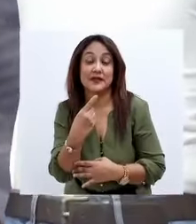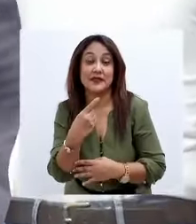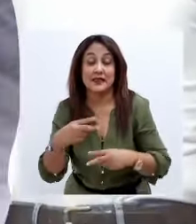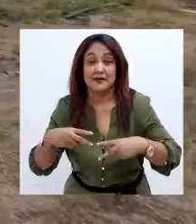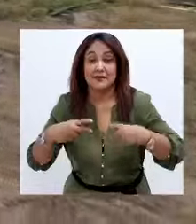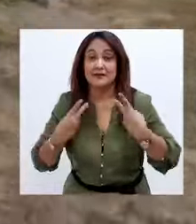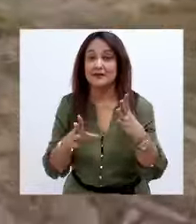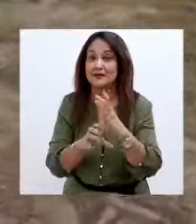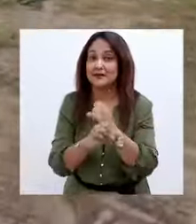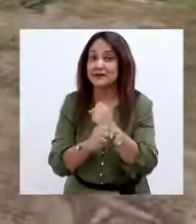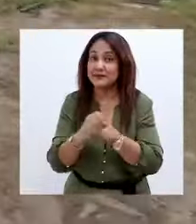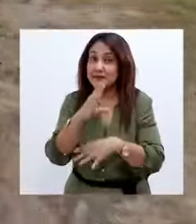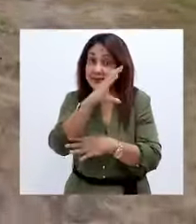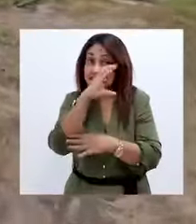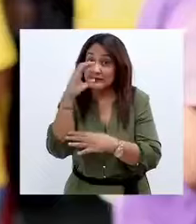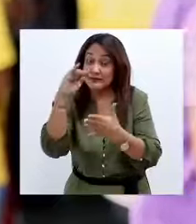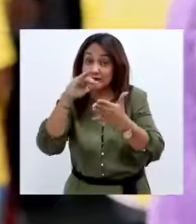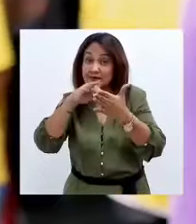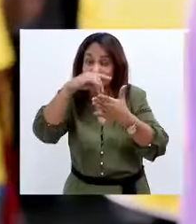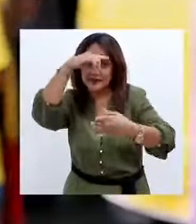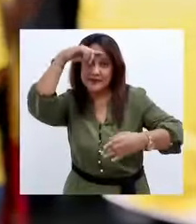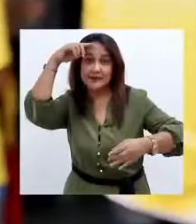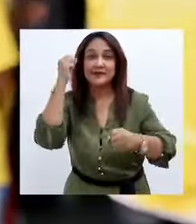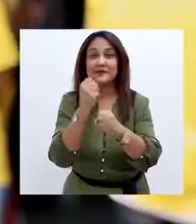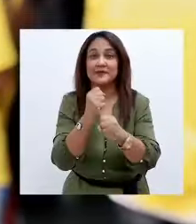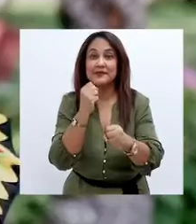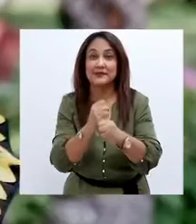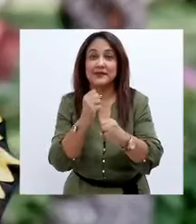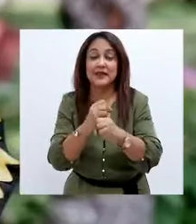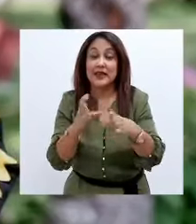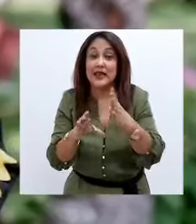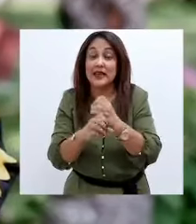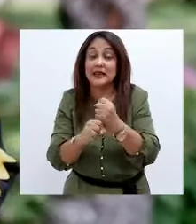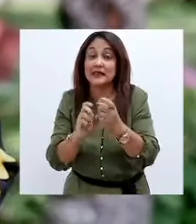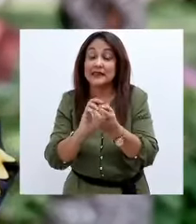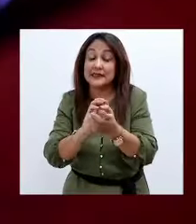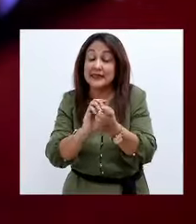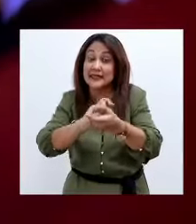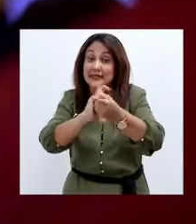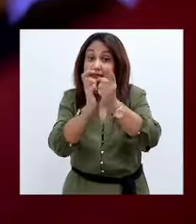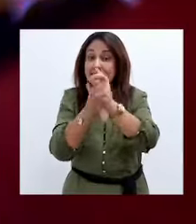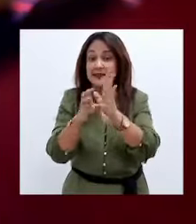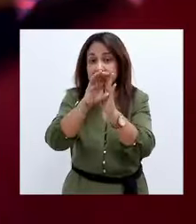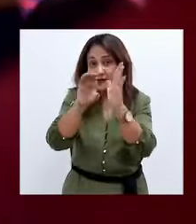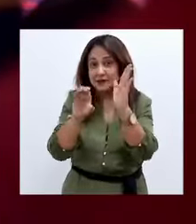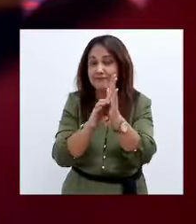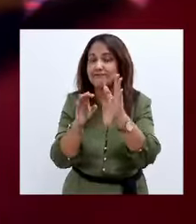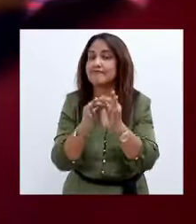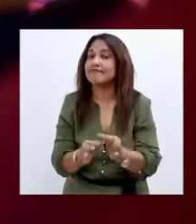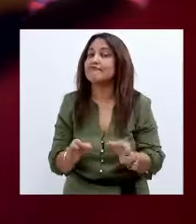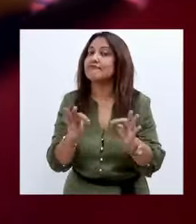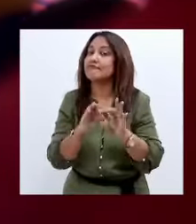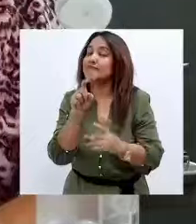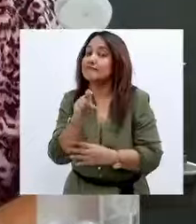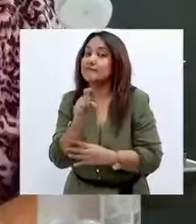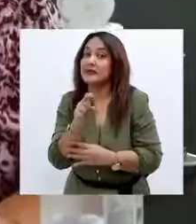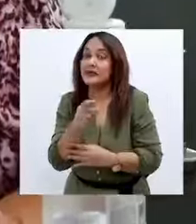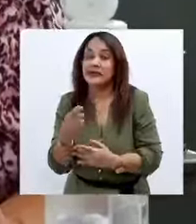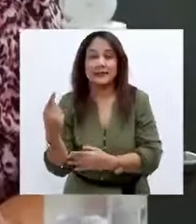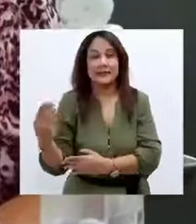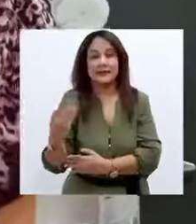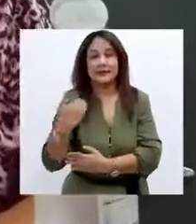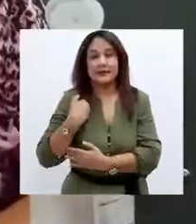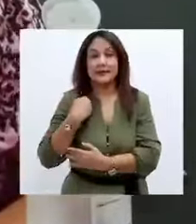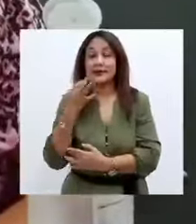Cuando decimos que vamos a crear 500.000 empleos, a realizar el cambio constitucional que necesitamos,